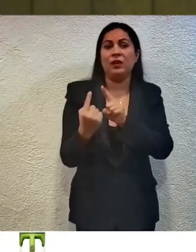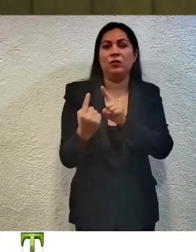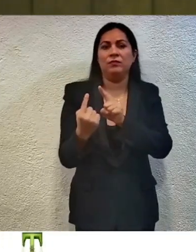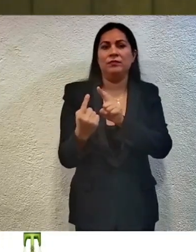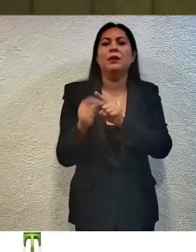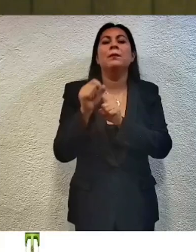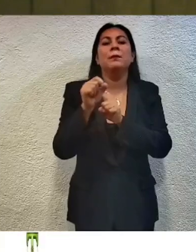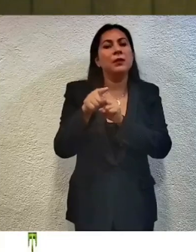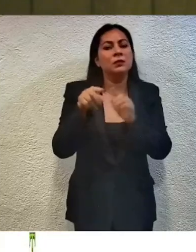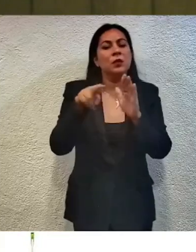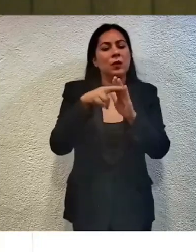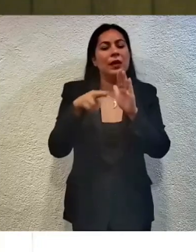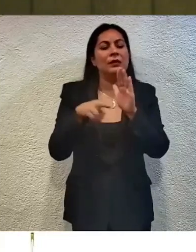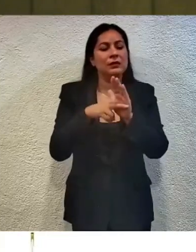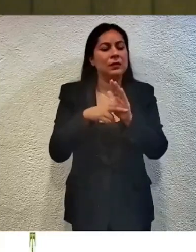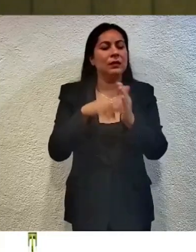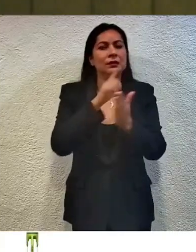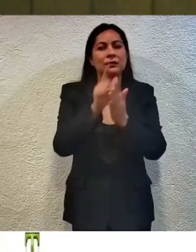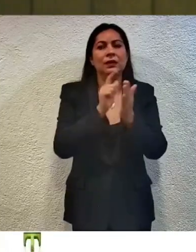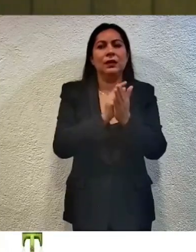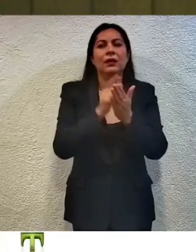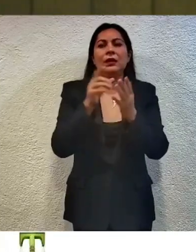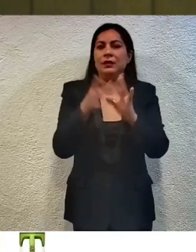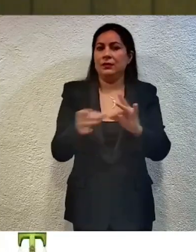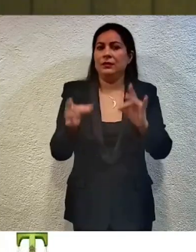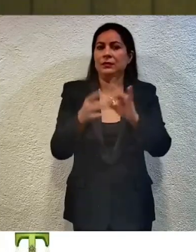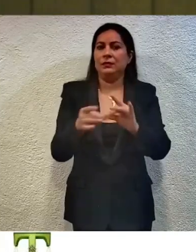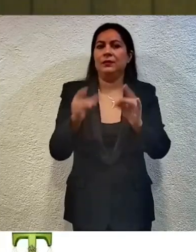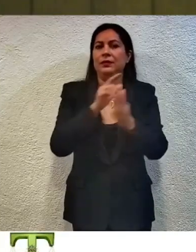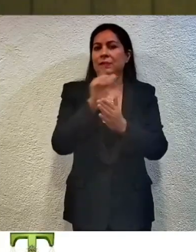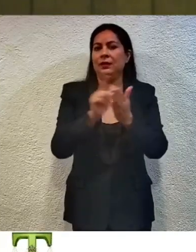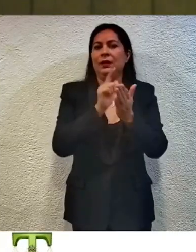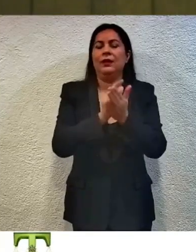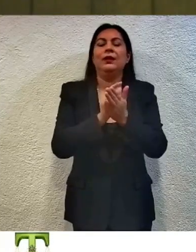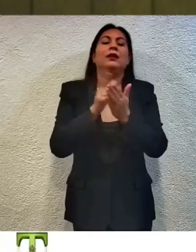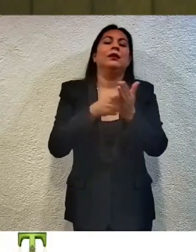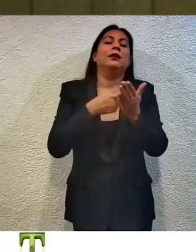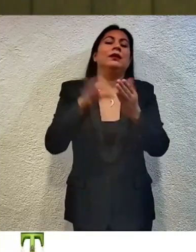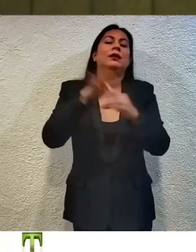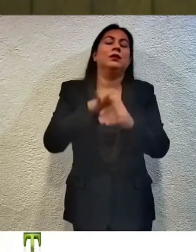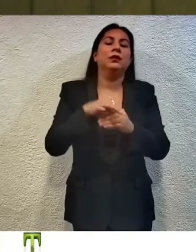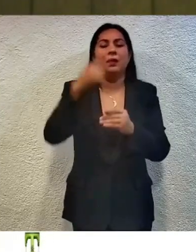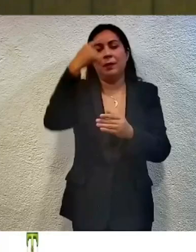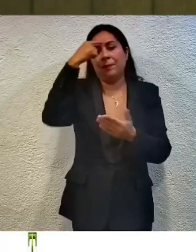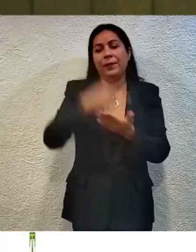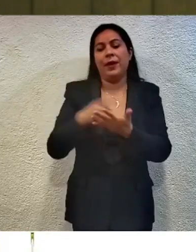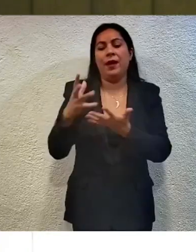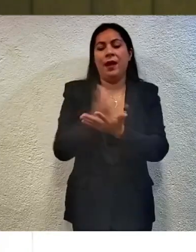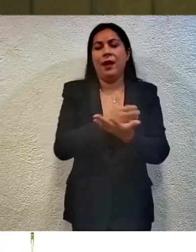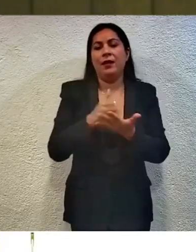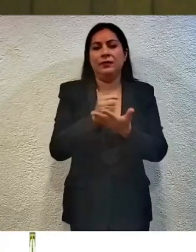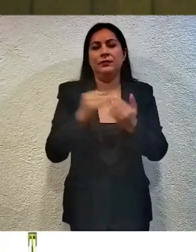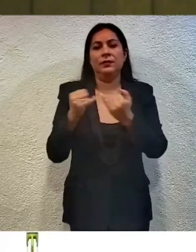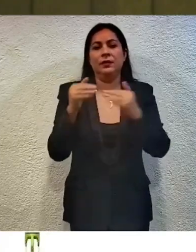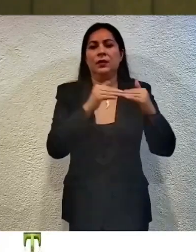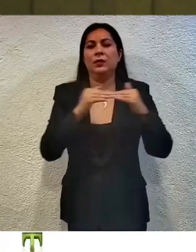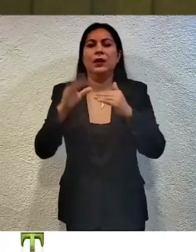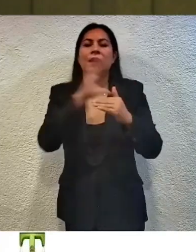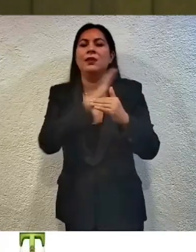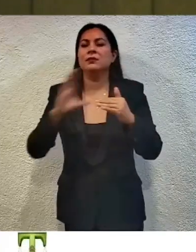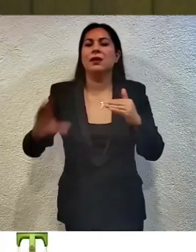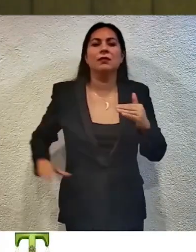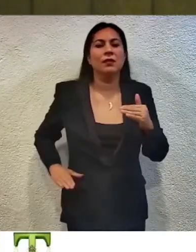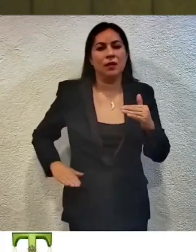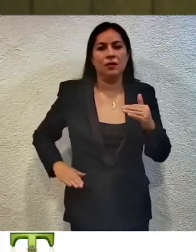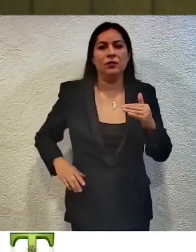como con las reglas que marca la ley electoral para garantizar la paridad de género en las candidaturas